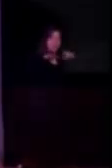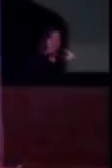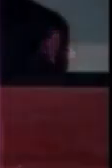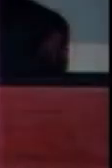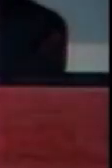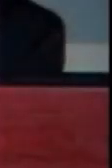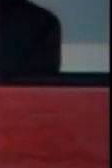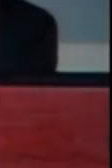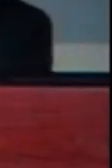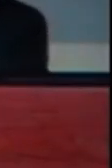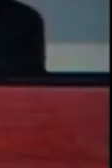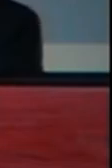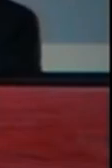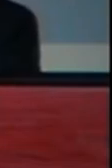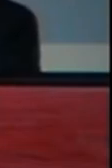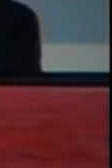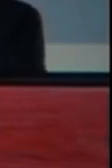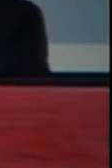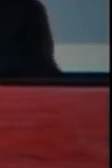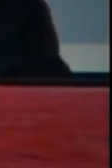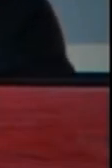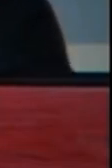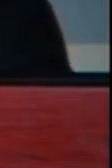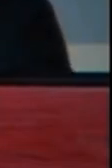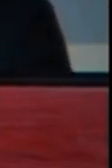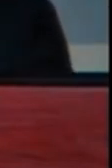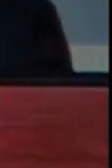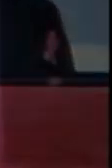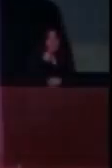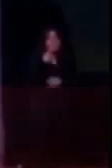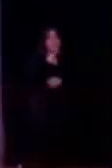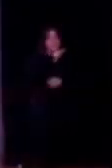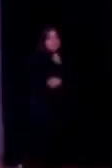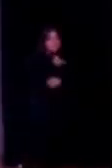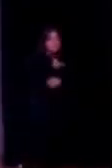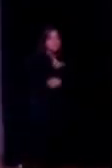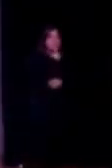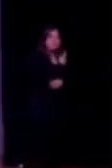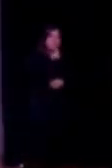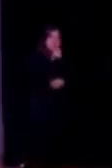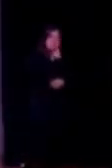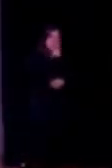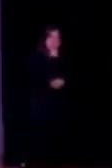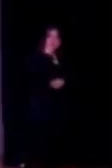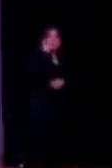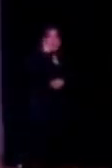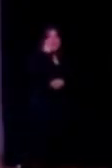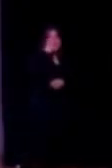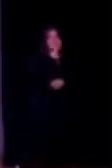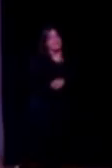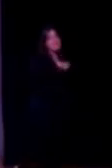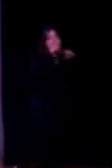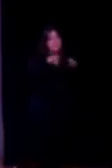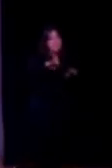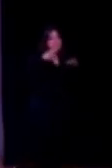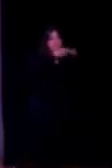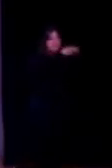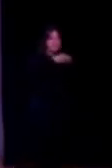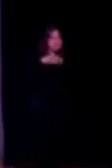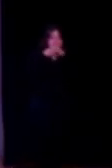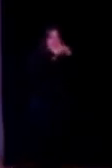profesión, volviendo a recuperar nuestro sentido de urgencia y evitando la tendencia a estar solo en uno de los lados. ¿Por qué digo esto? Porque a mí me